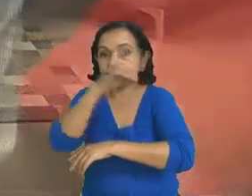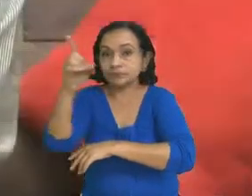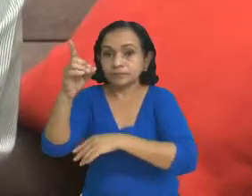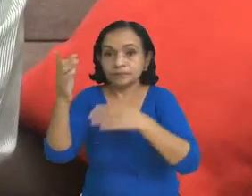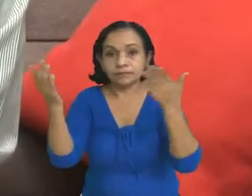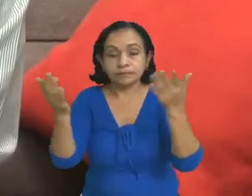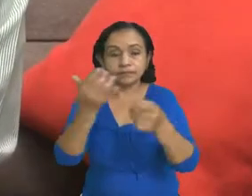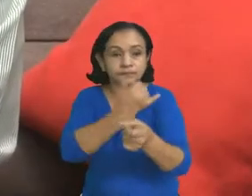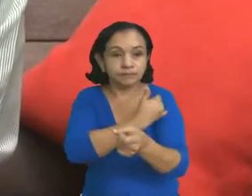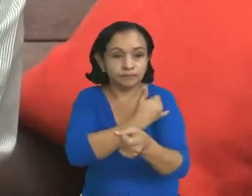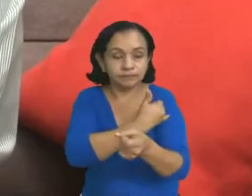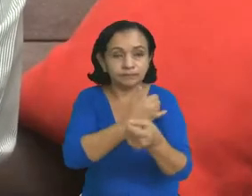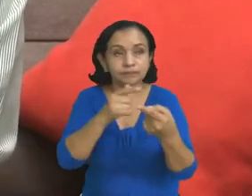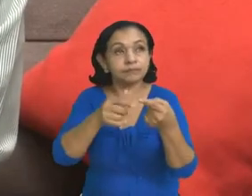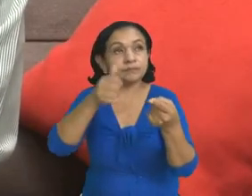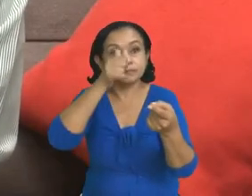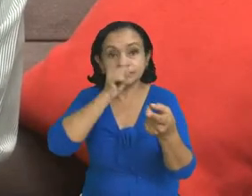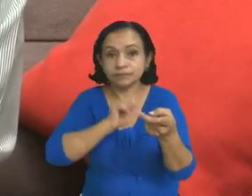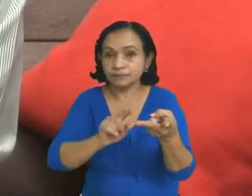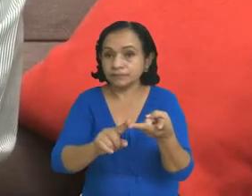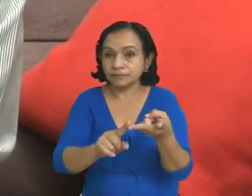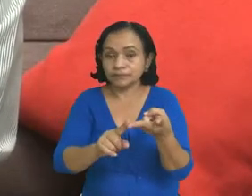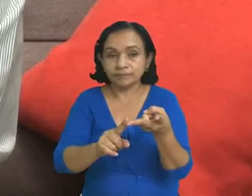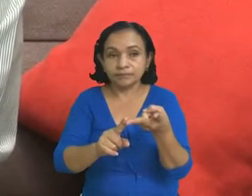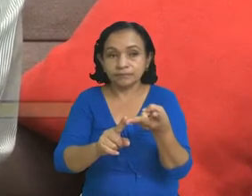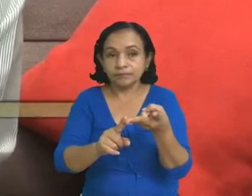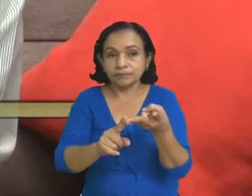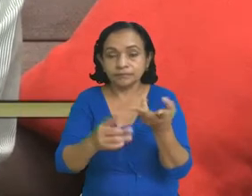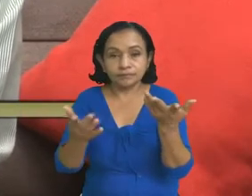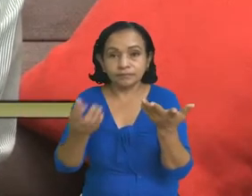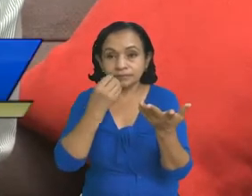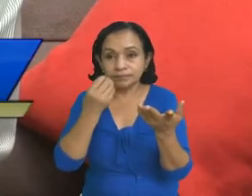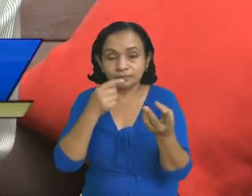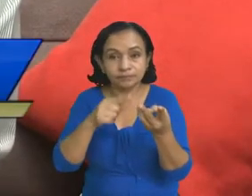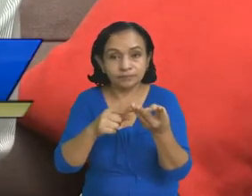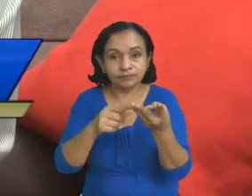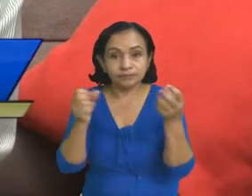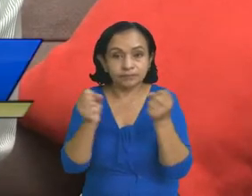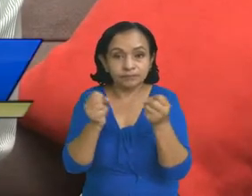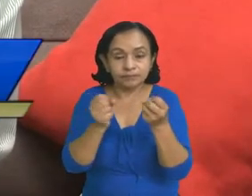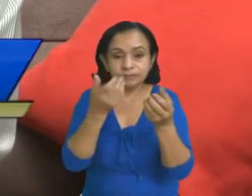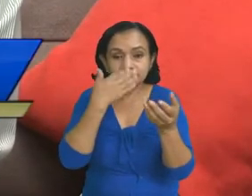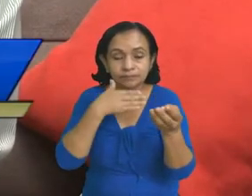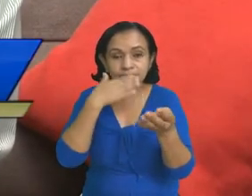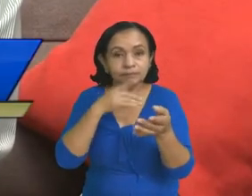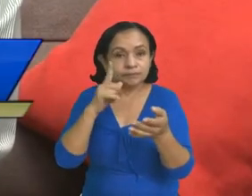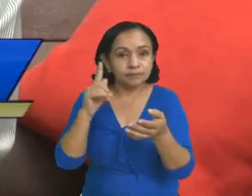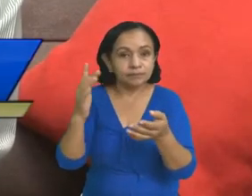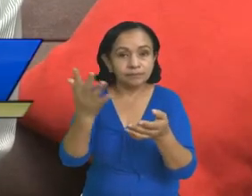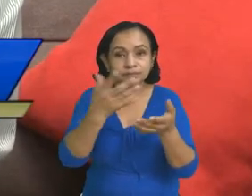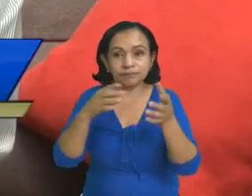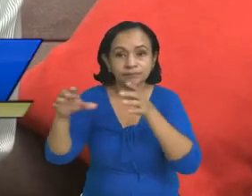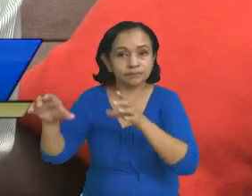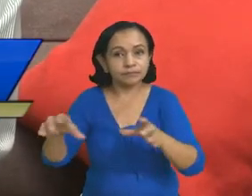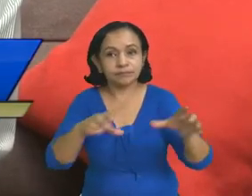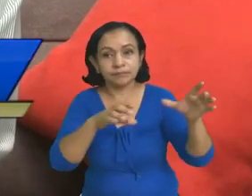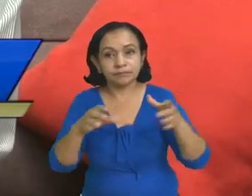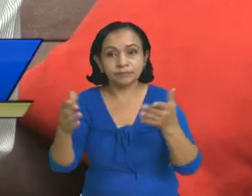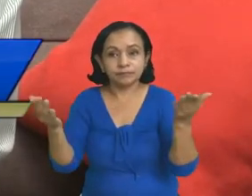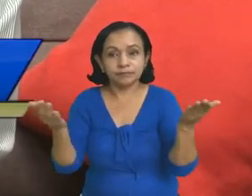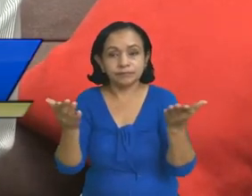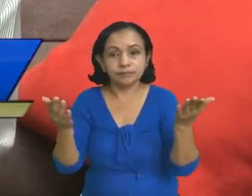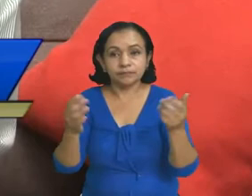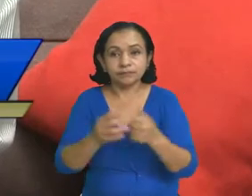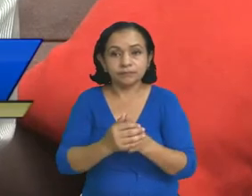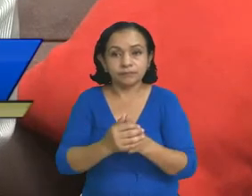de hospitales, agua potable, el alimento, la refrigeradora. La actividad comercial. Toda la actividad